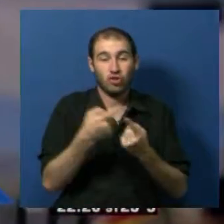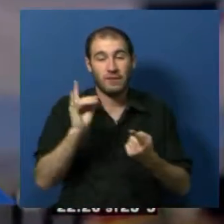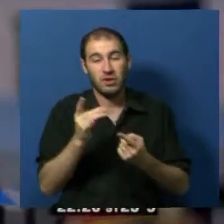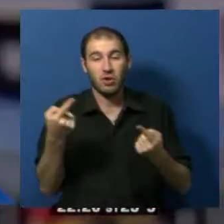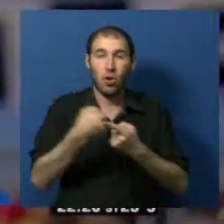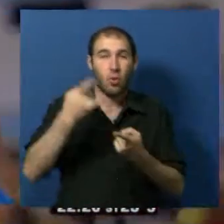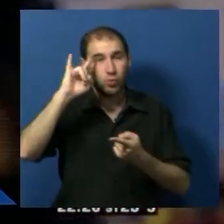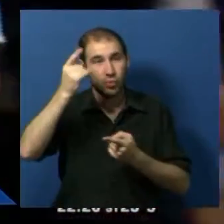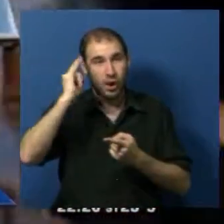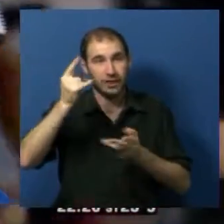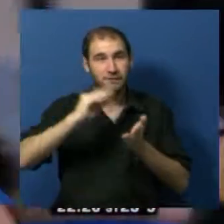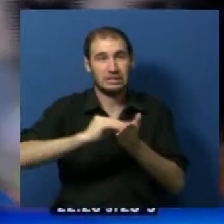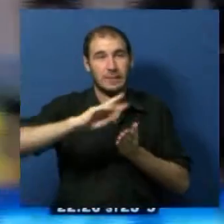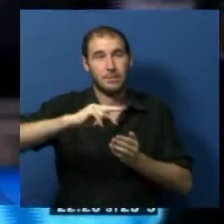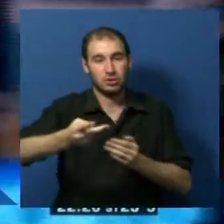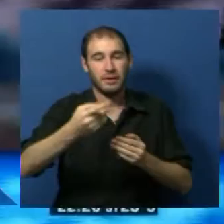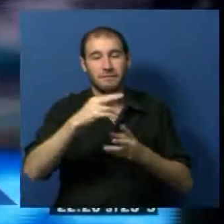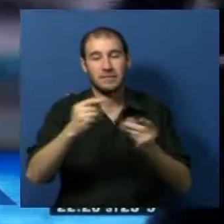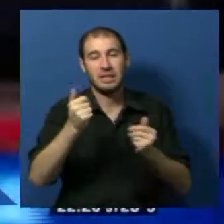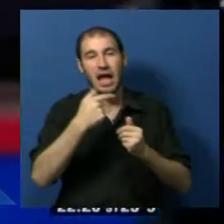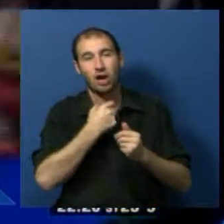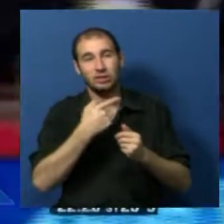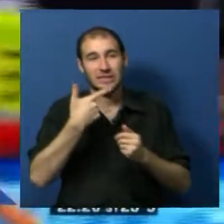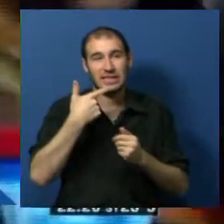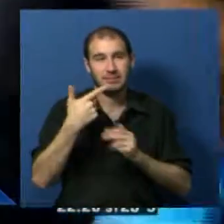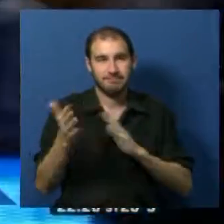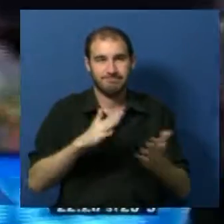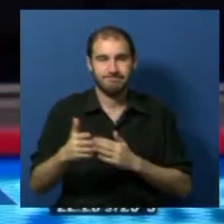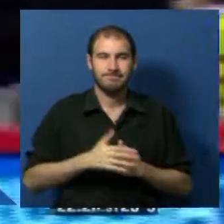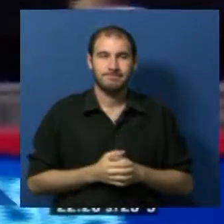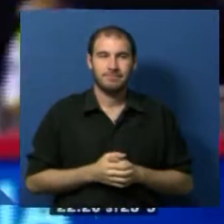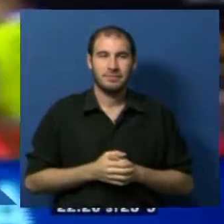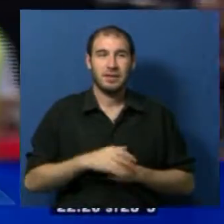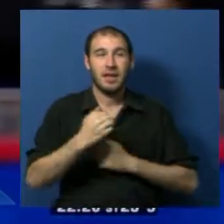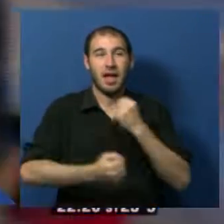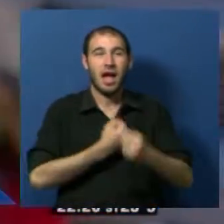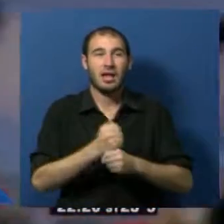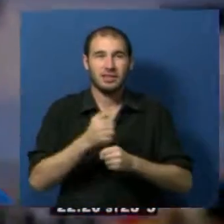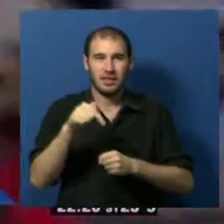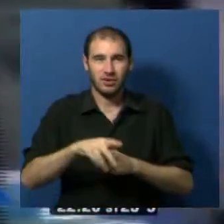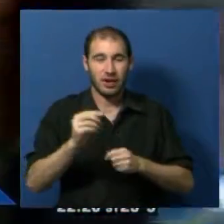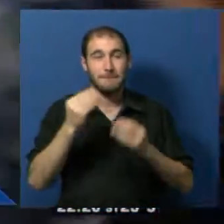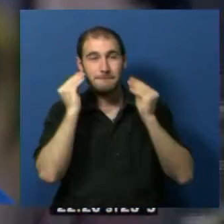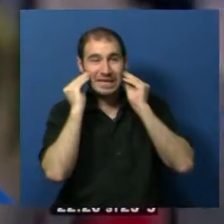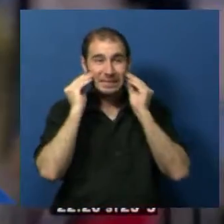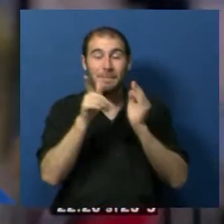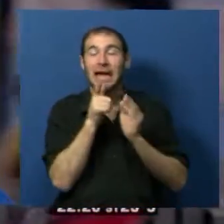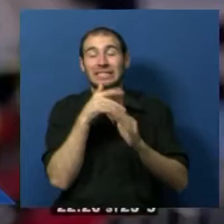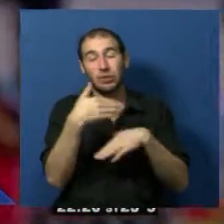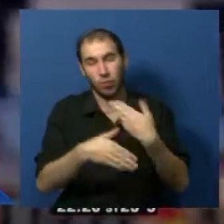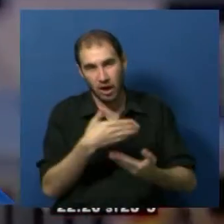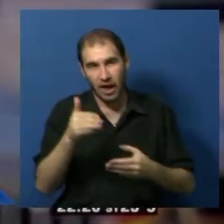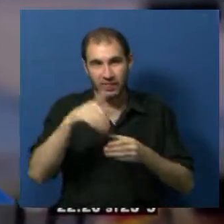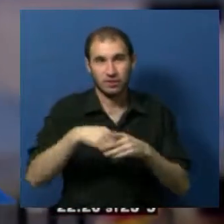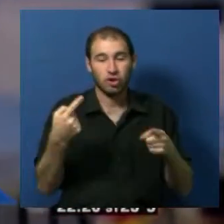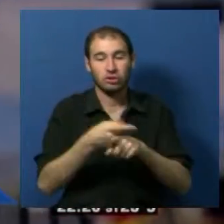con Uruguay ya para la próxima fecha, fines de agosto o septiembre. Bien. Por lo pronto, ahora, en este momento, Messi jugaría con Bolivia,